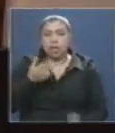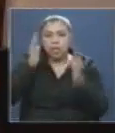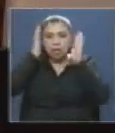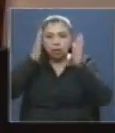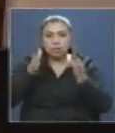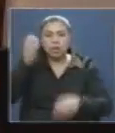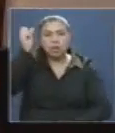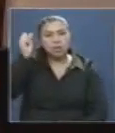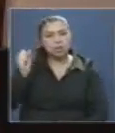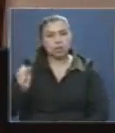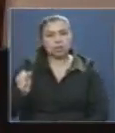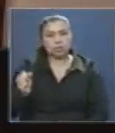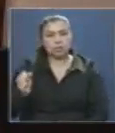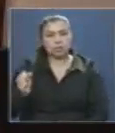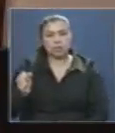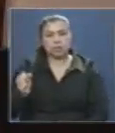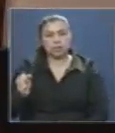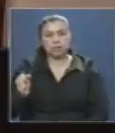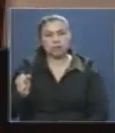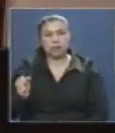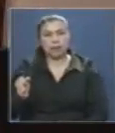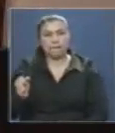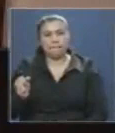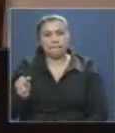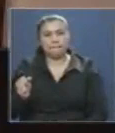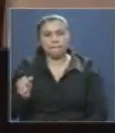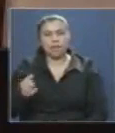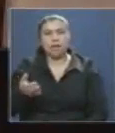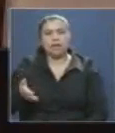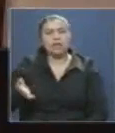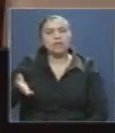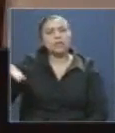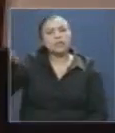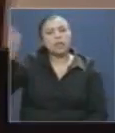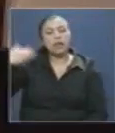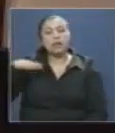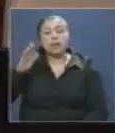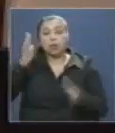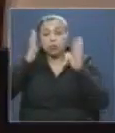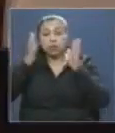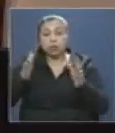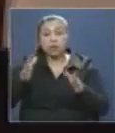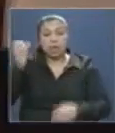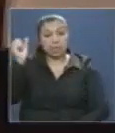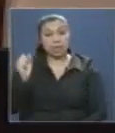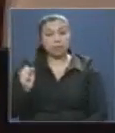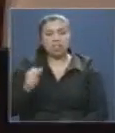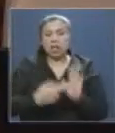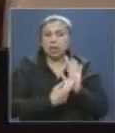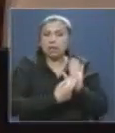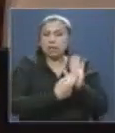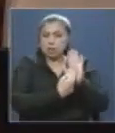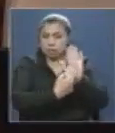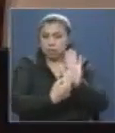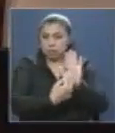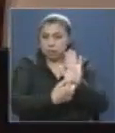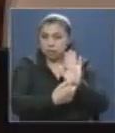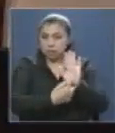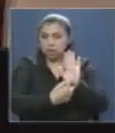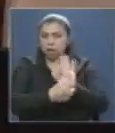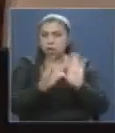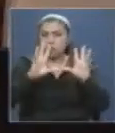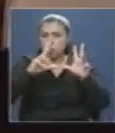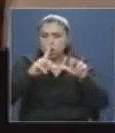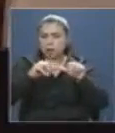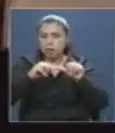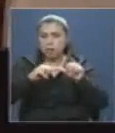del poder. Y si en las monarquías esa concentración del poder estaba representado por la familia